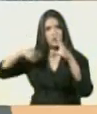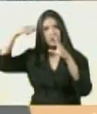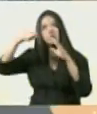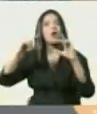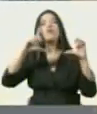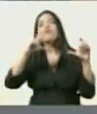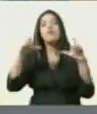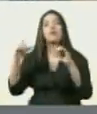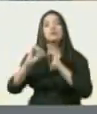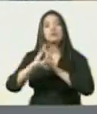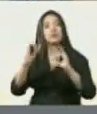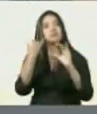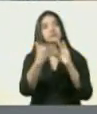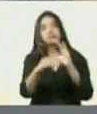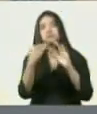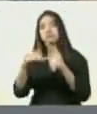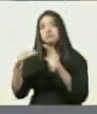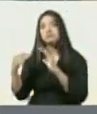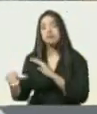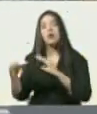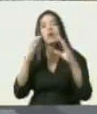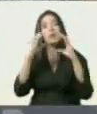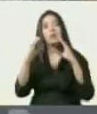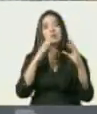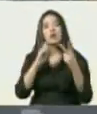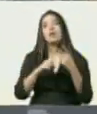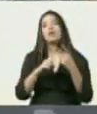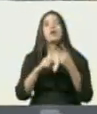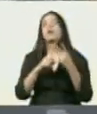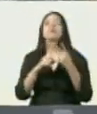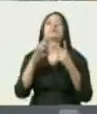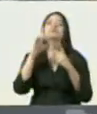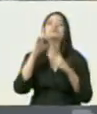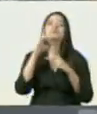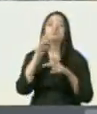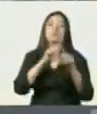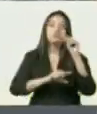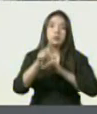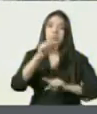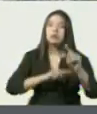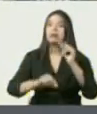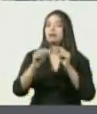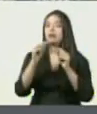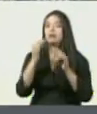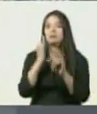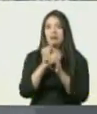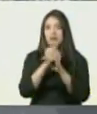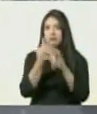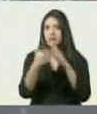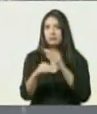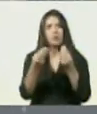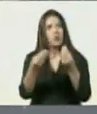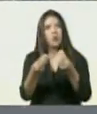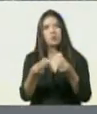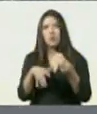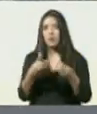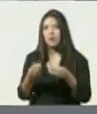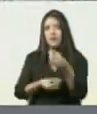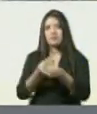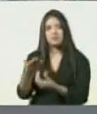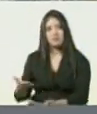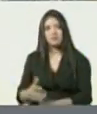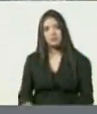fotos que hemos enviado a través de los medios de comunicación, de las redes sociales, bueno, totalmente destruidos. ¿Cómo podemos llamar eso? Eso es una